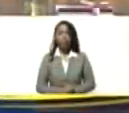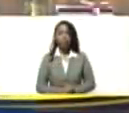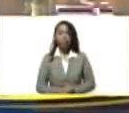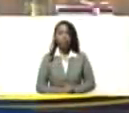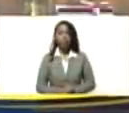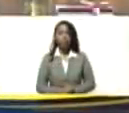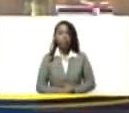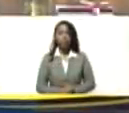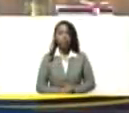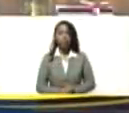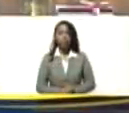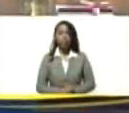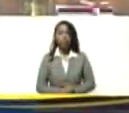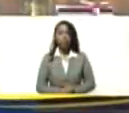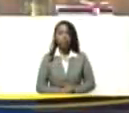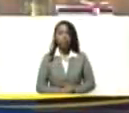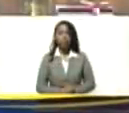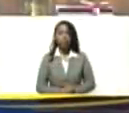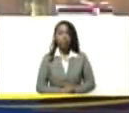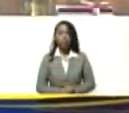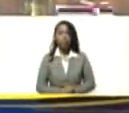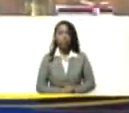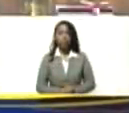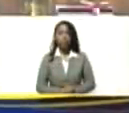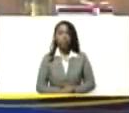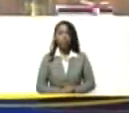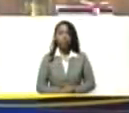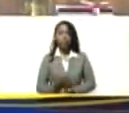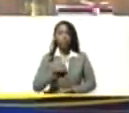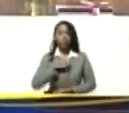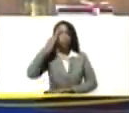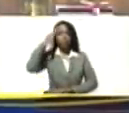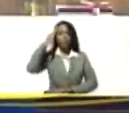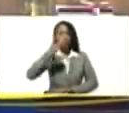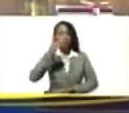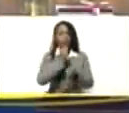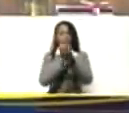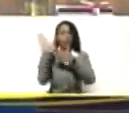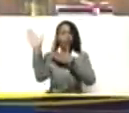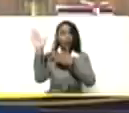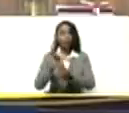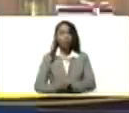sabe fría nuestro comandante eterno